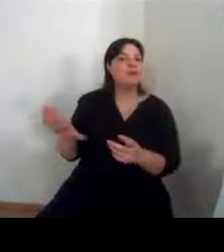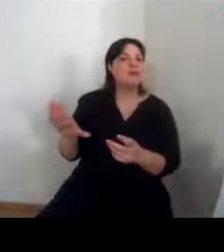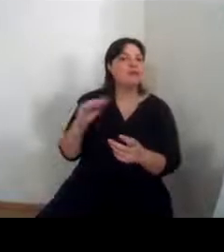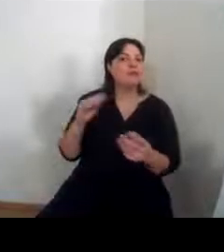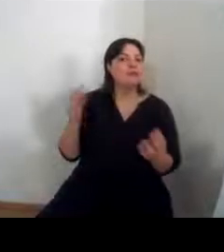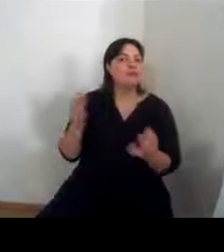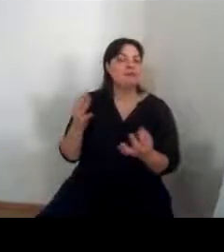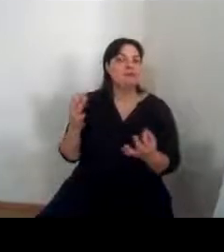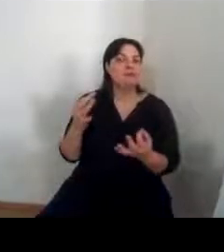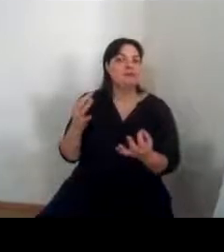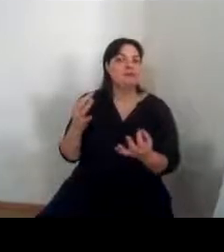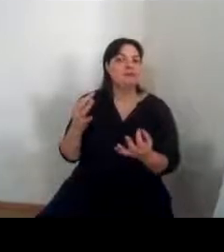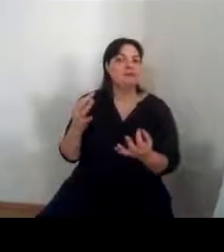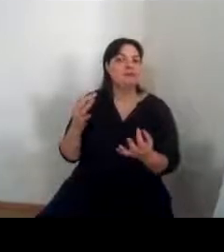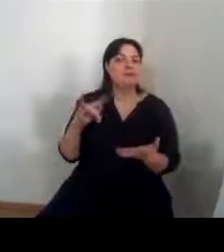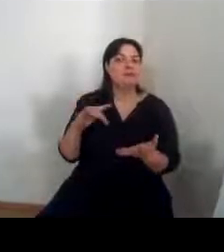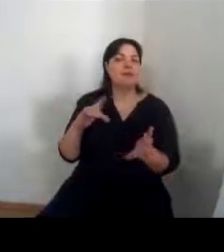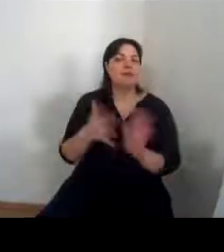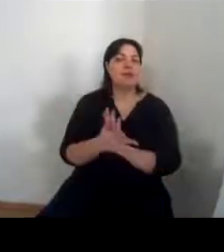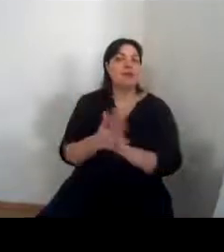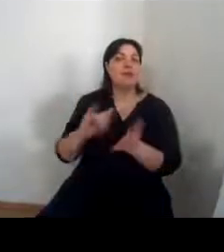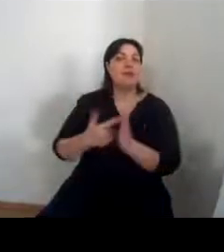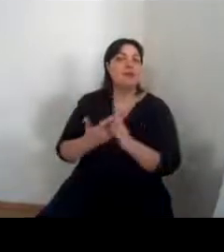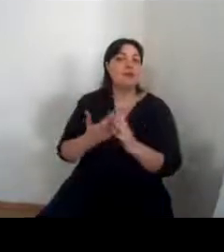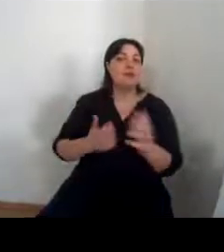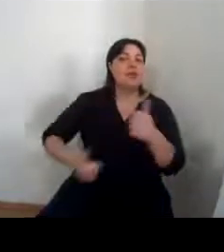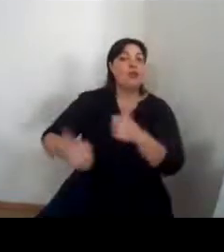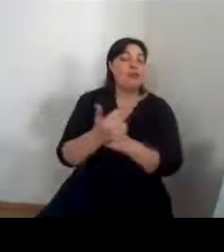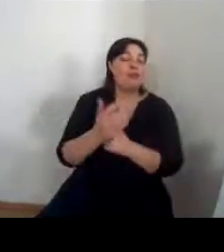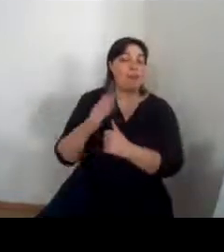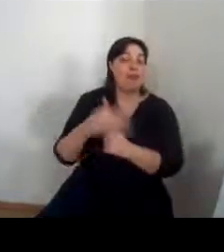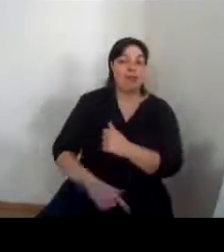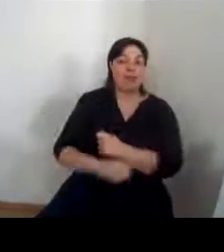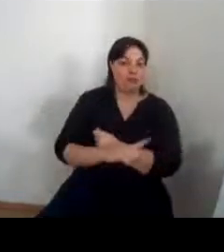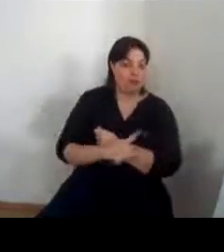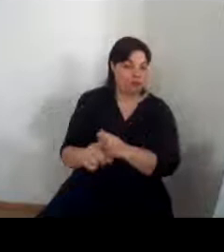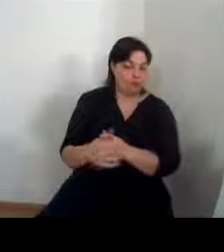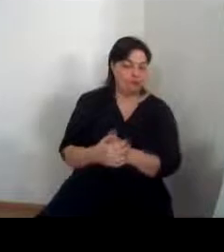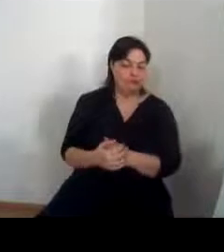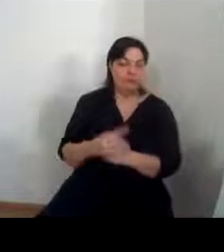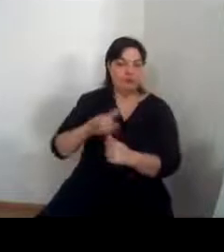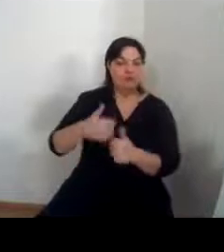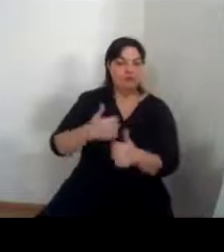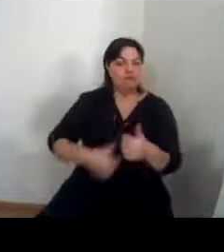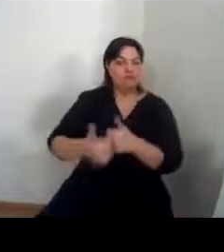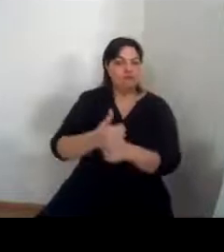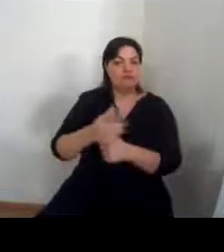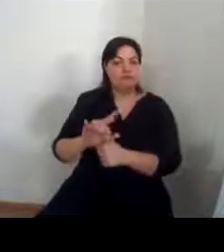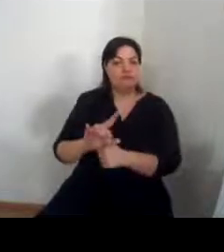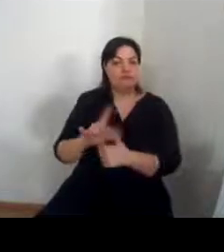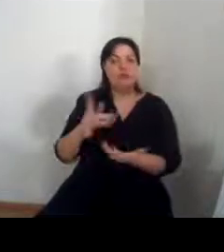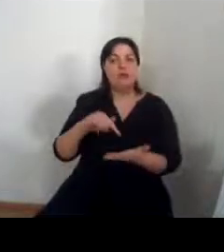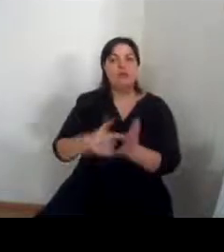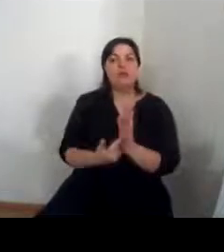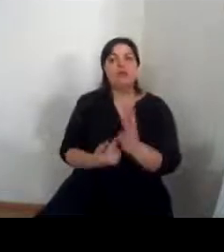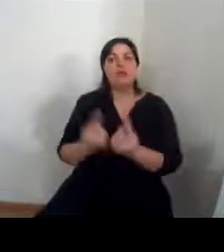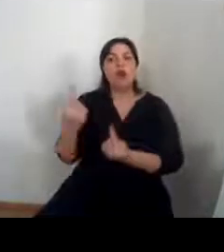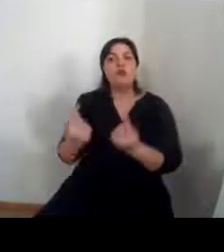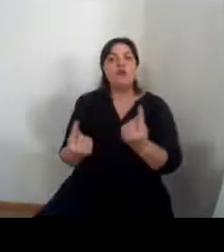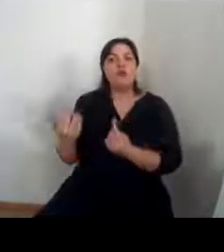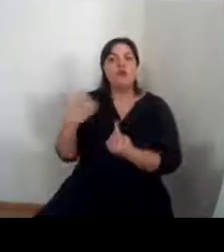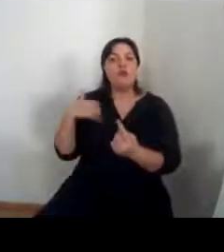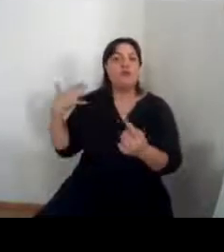proyectos menos relevantes. Hay una serie de proyectos que ya, bueno, pues tienen